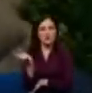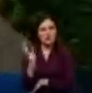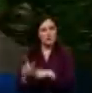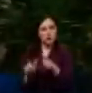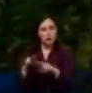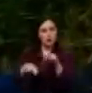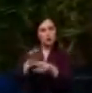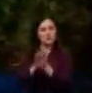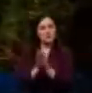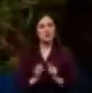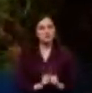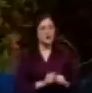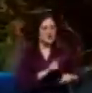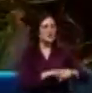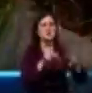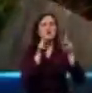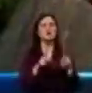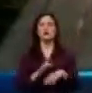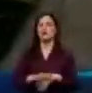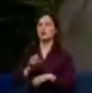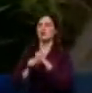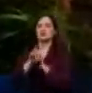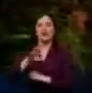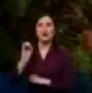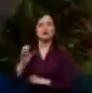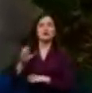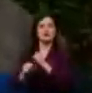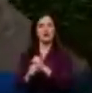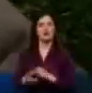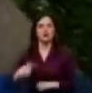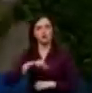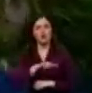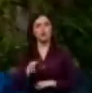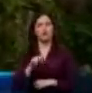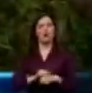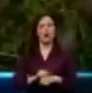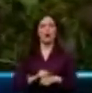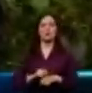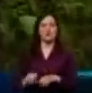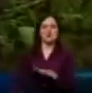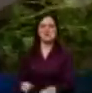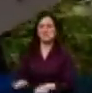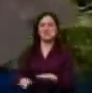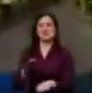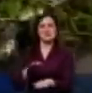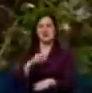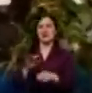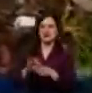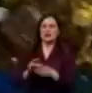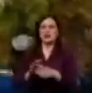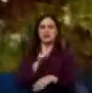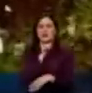puente aquí? Unos 30 años o 10 años, pero antes pasábamos así por Chaquiñán, más con peligros, y venían